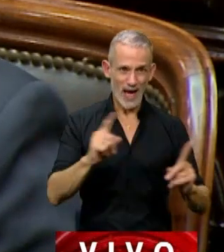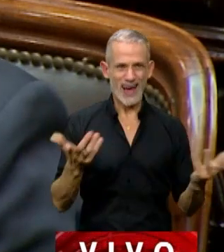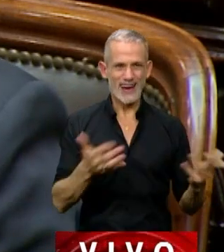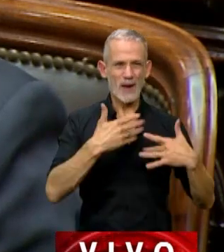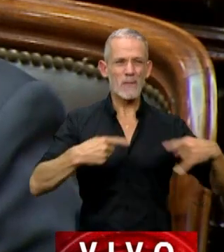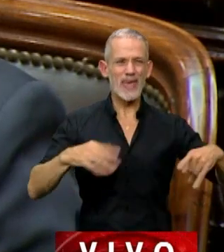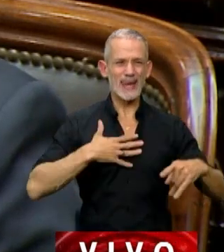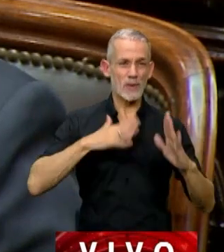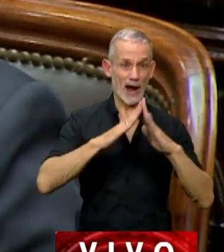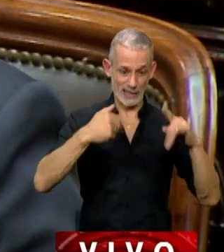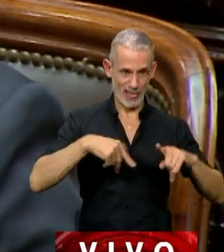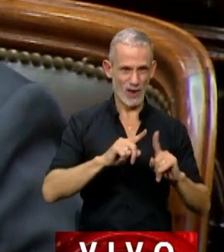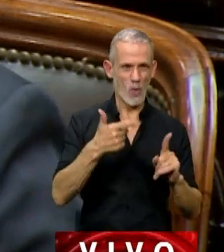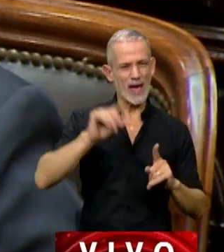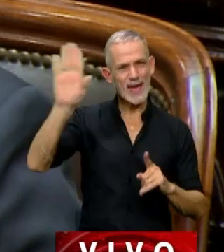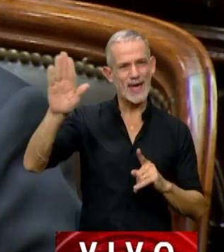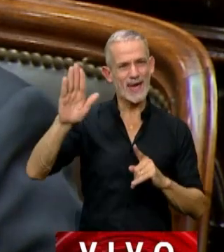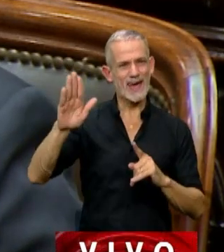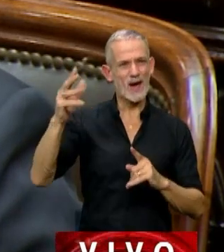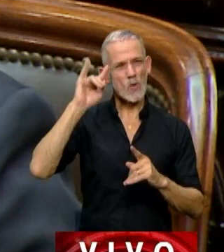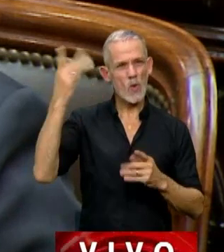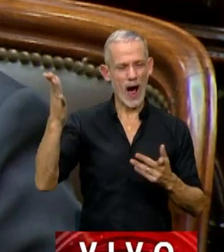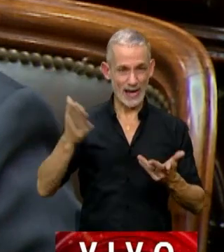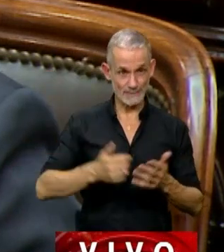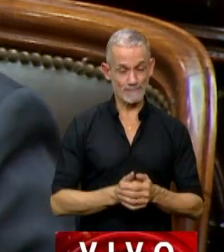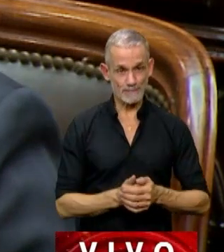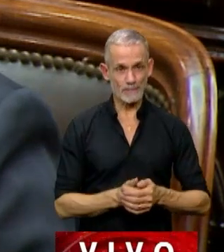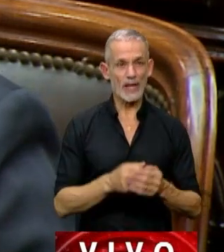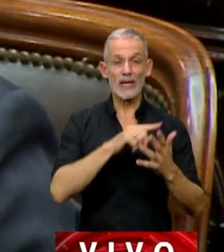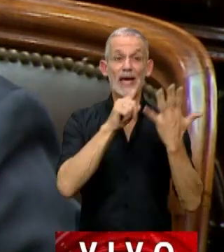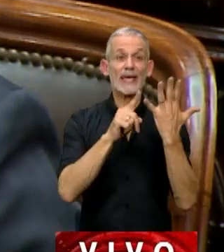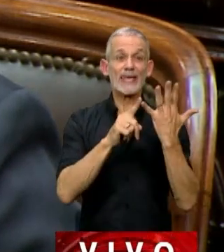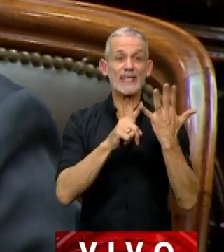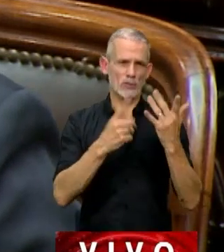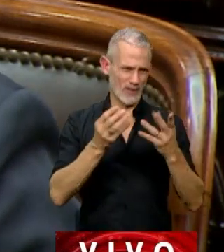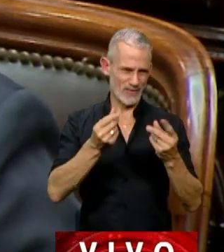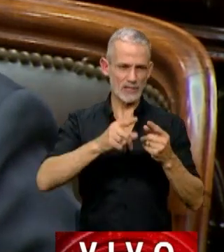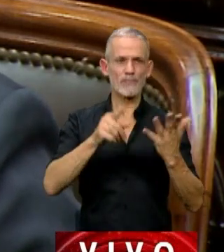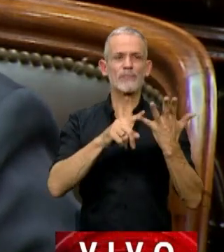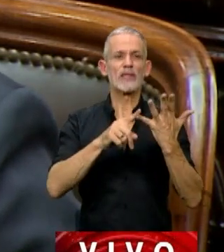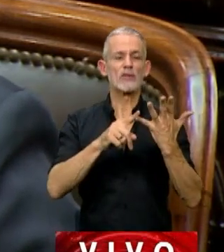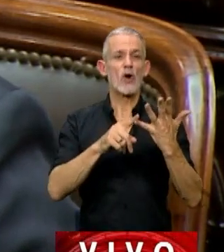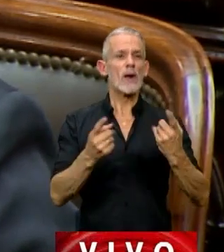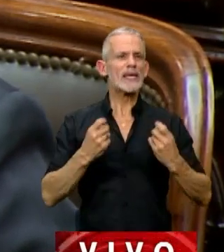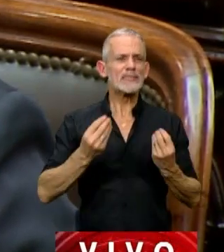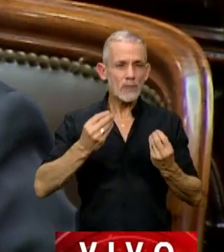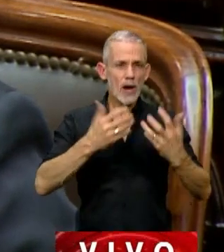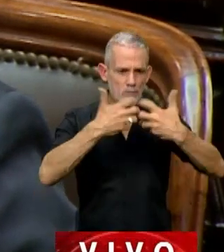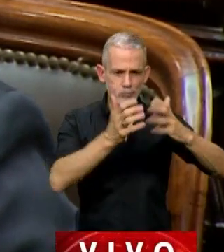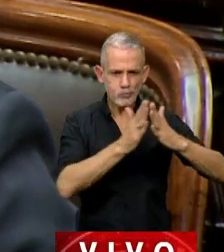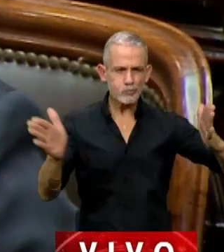Y en quinto lugar, porque necesitamos, y con esto cierro, señor presidente, que la